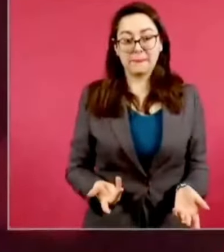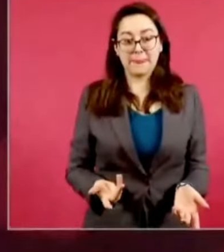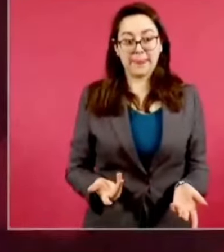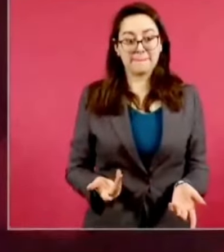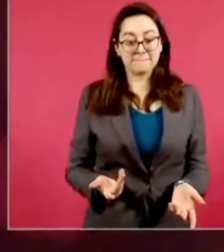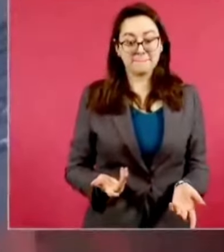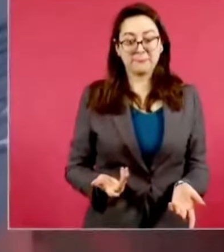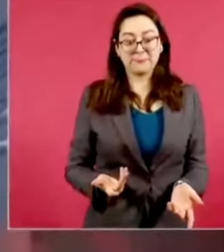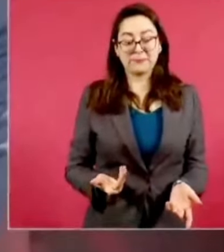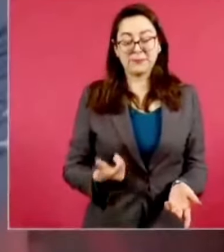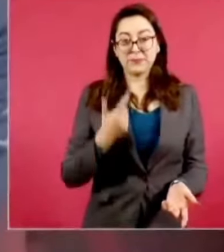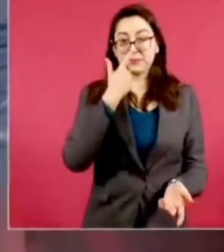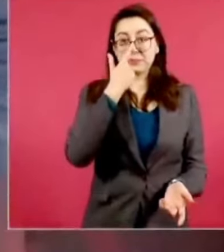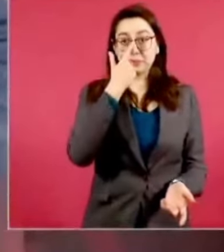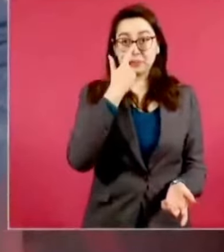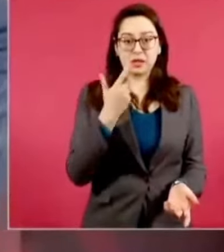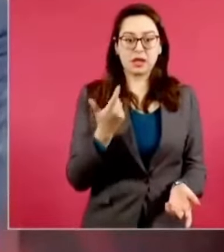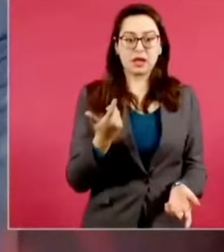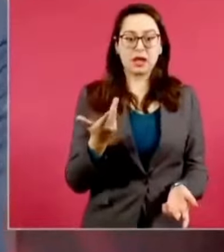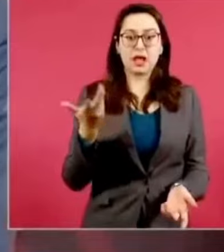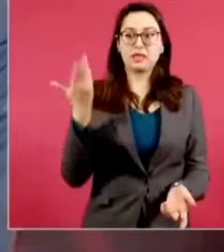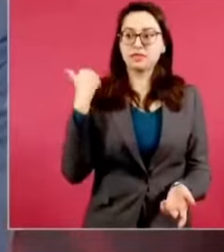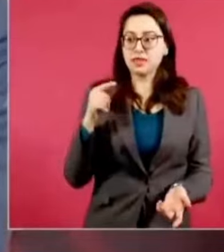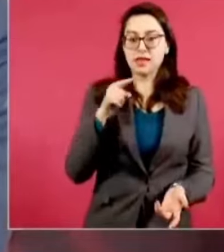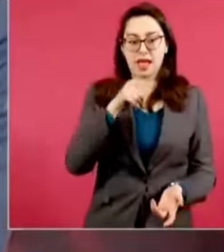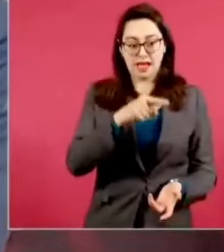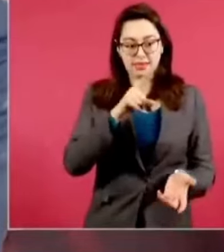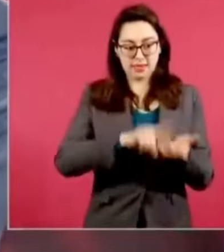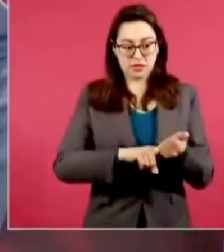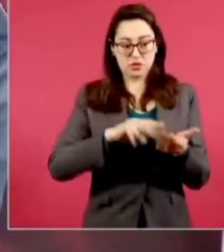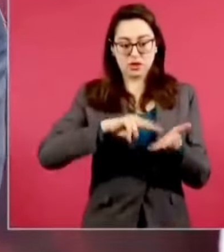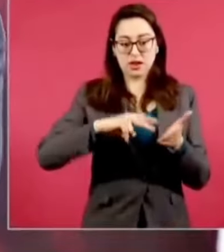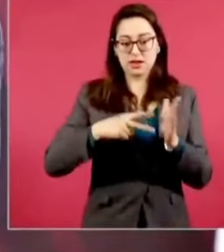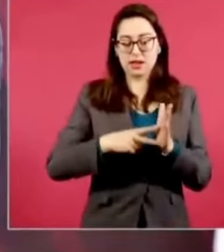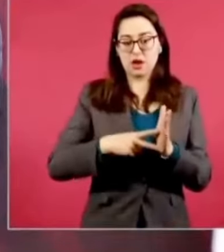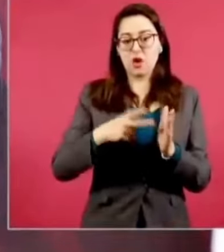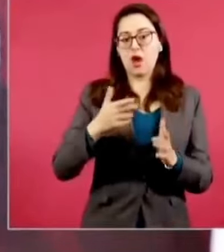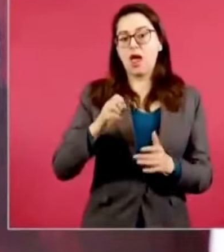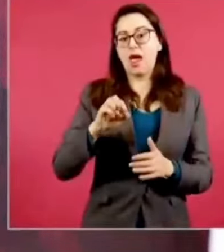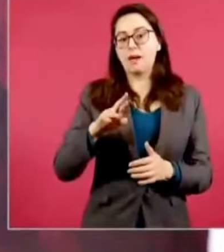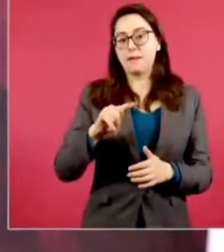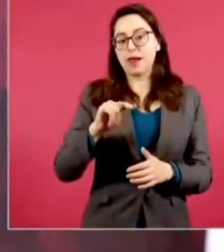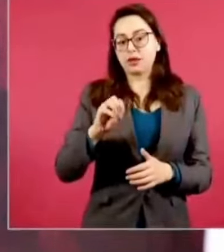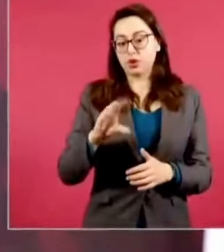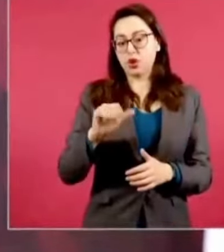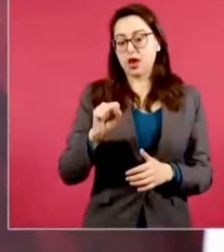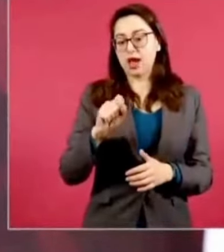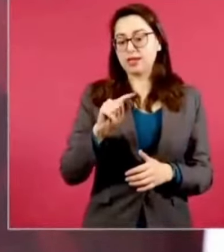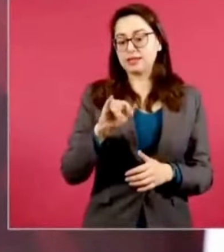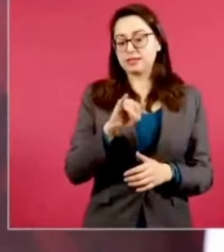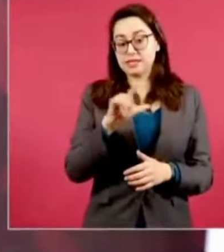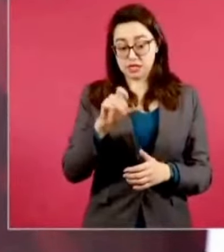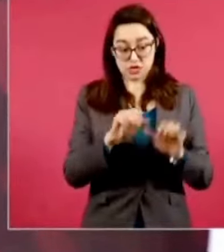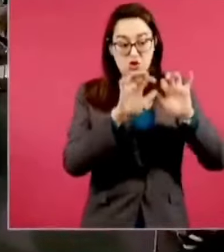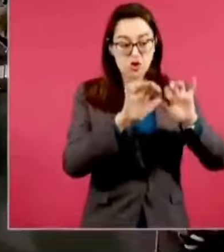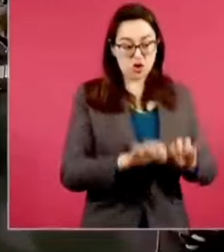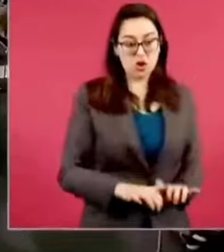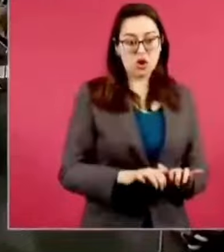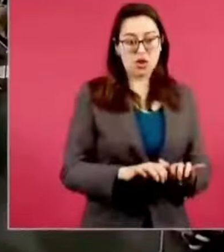Dos páginas. El otro día hablaba yo de que ahí escribía el ingeniero Alberto Castillo, pero también me acordé de que ahí escribía